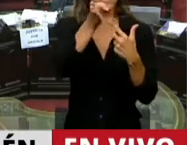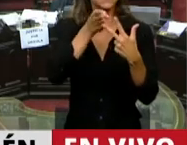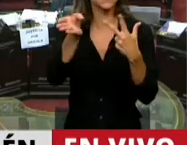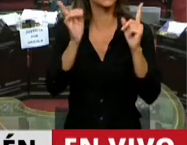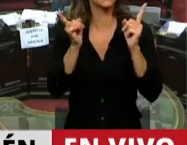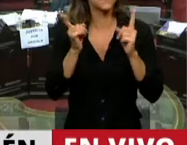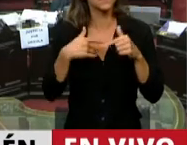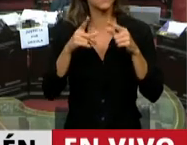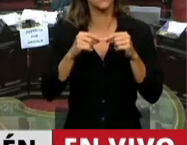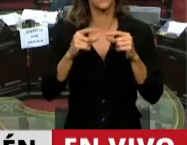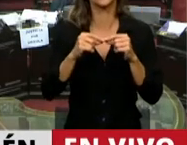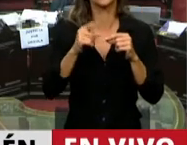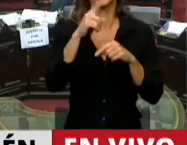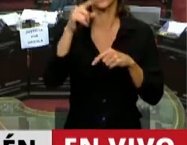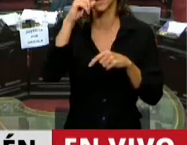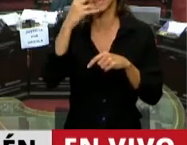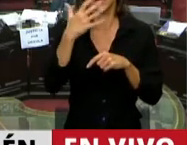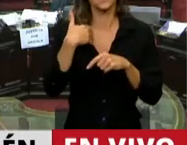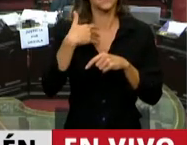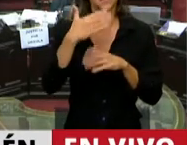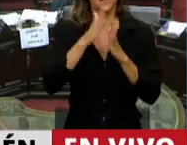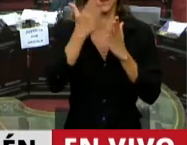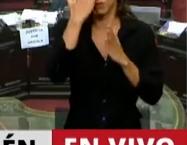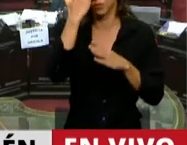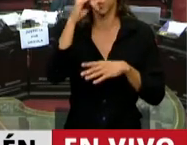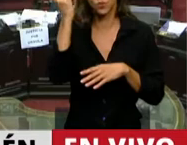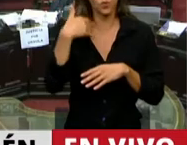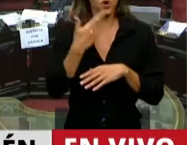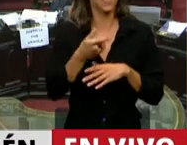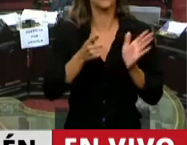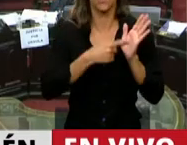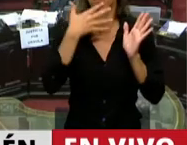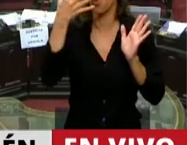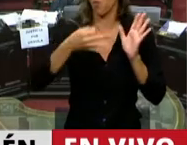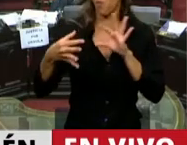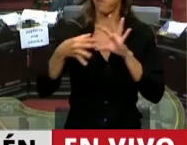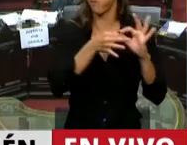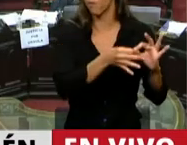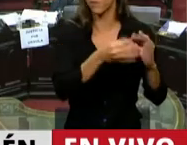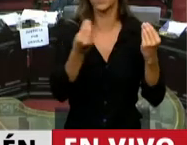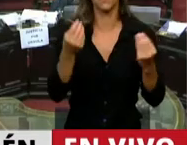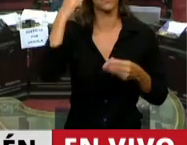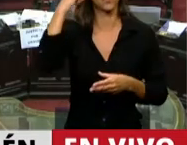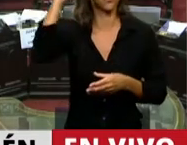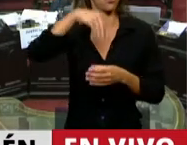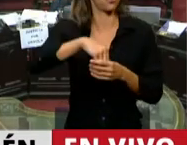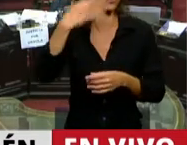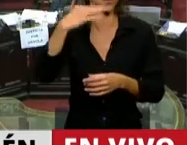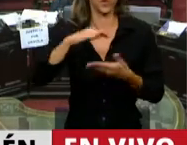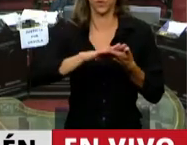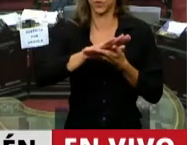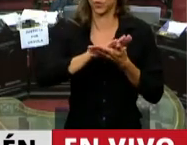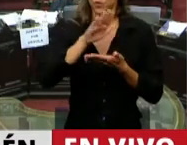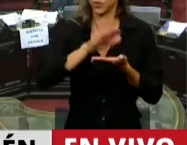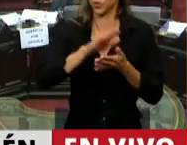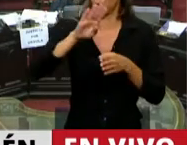75 de nuestra Constitución Nacional, poniendo al Poder Legislativo en un rol central en temas de endeudamiento.